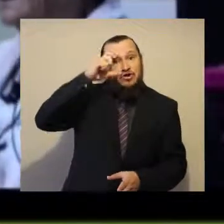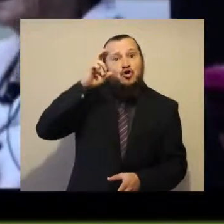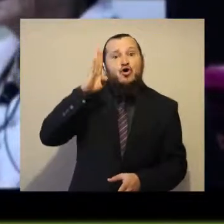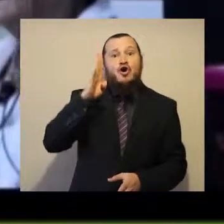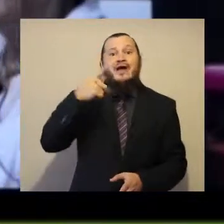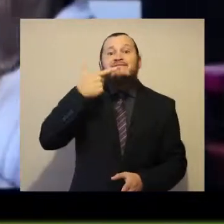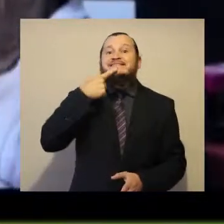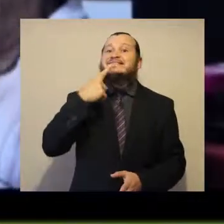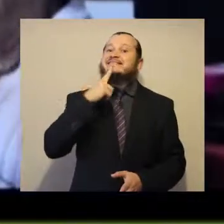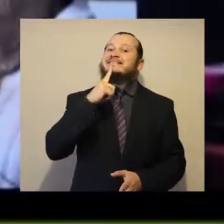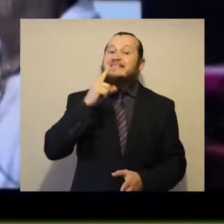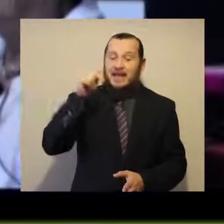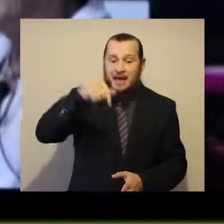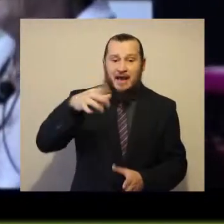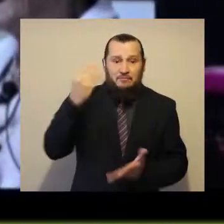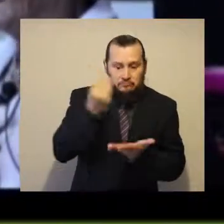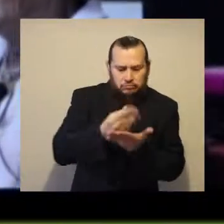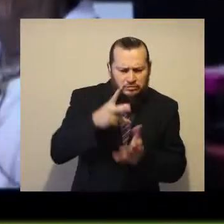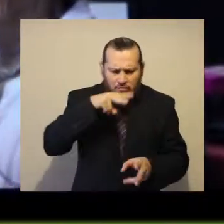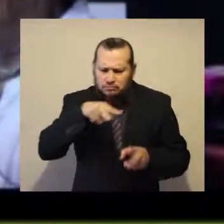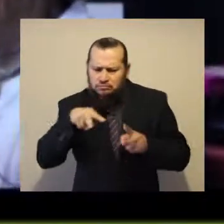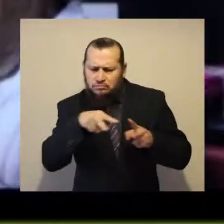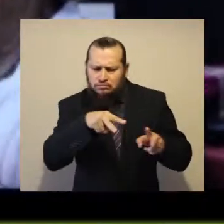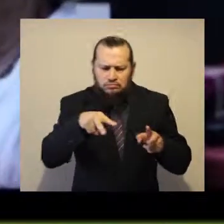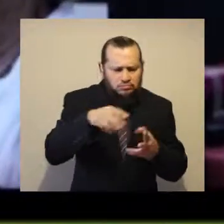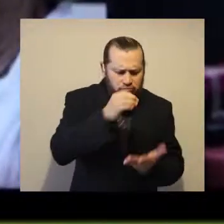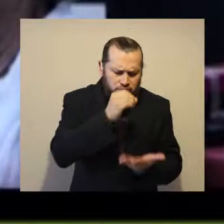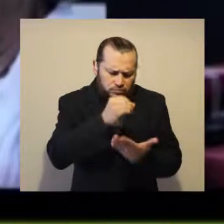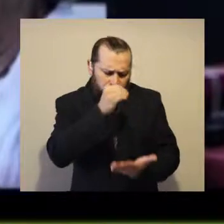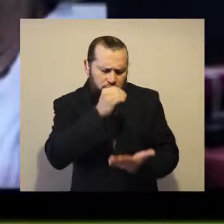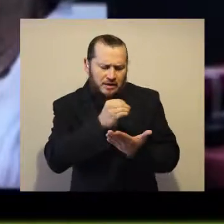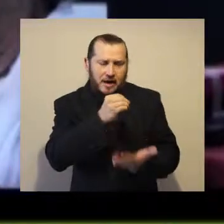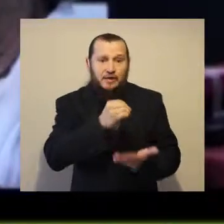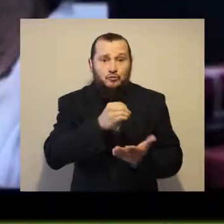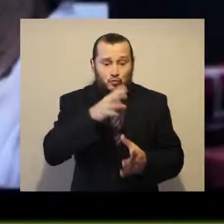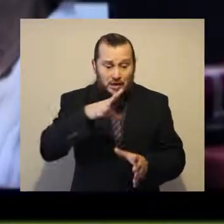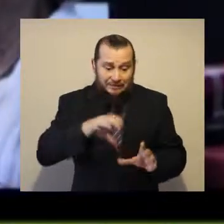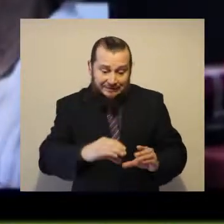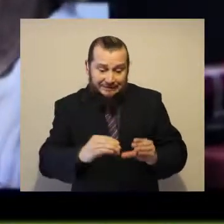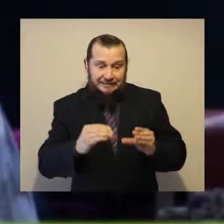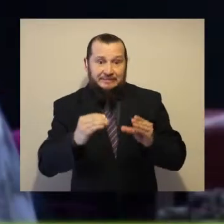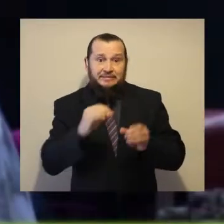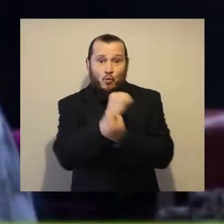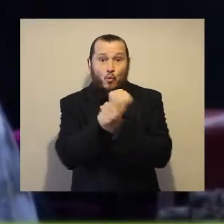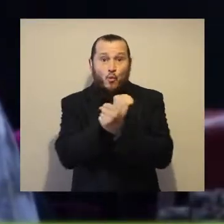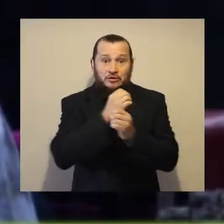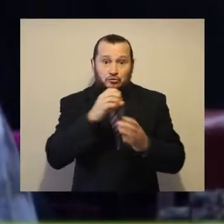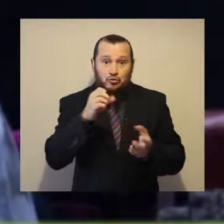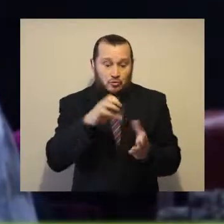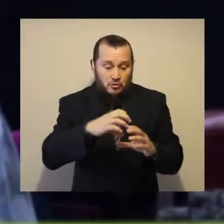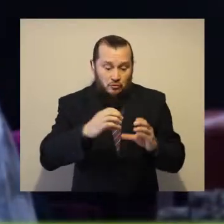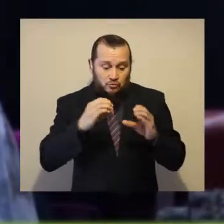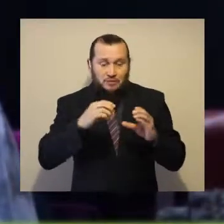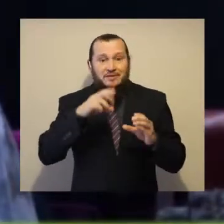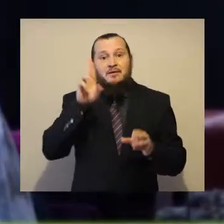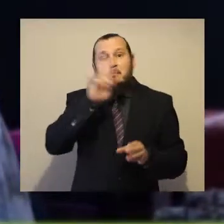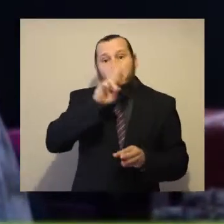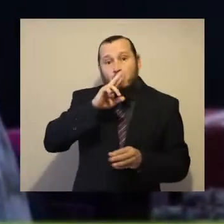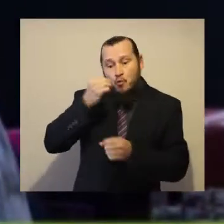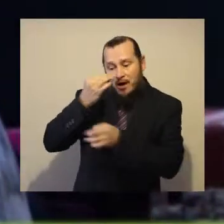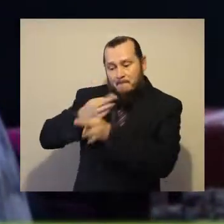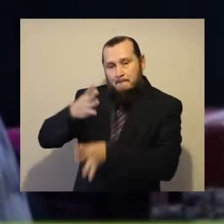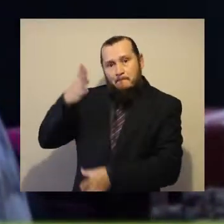con, fue a ver la cárcava realmente y bueno, se encuentra con los fósiles y tenía una discípula que